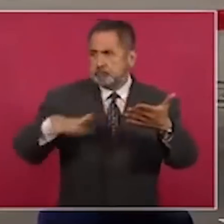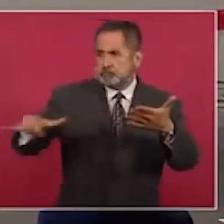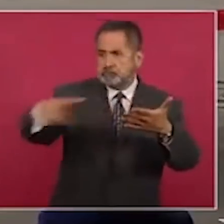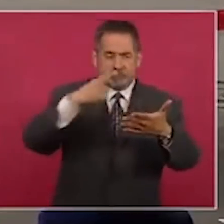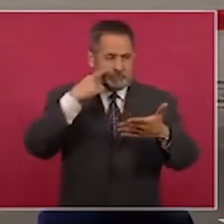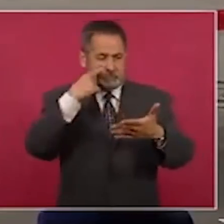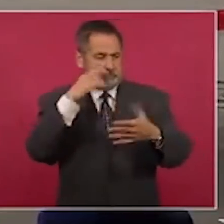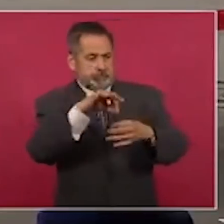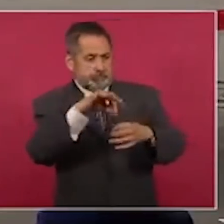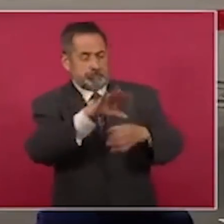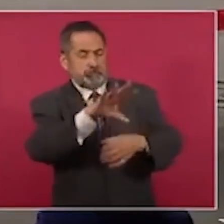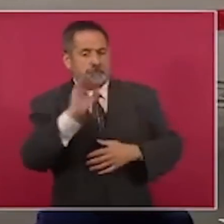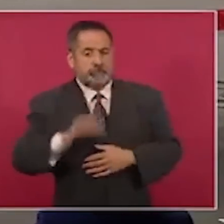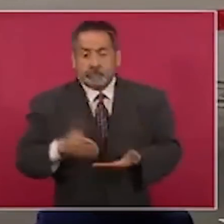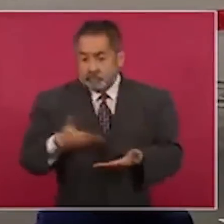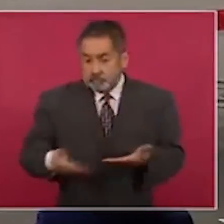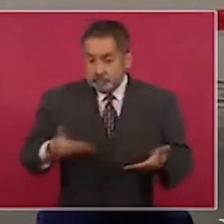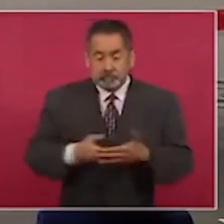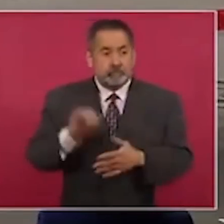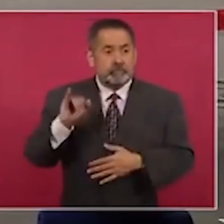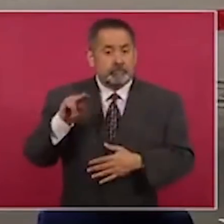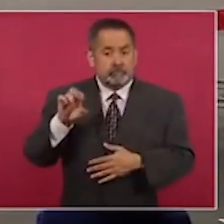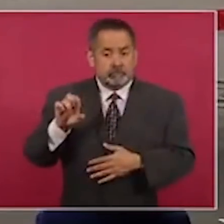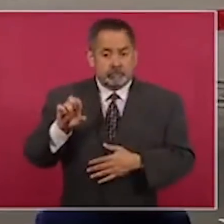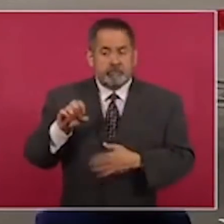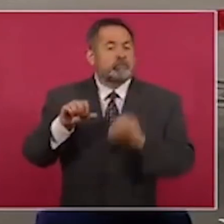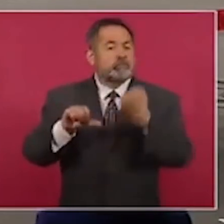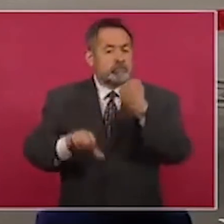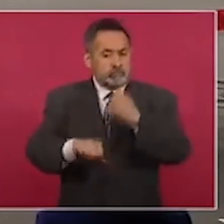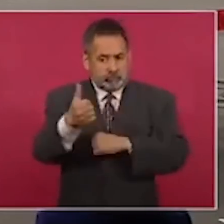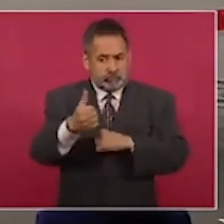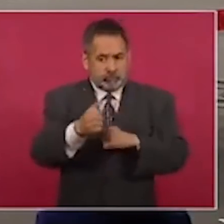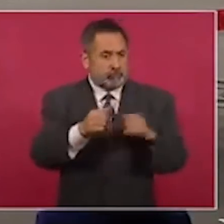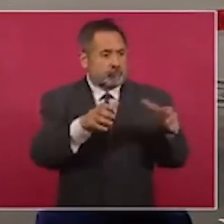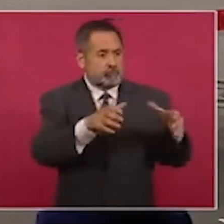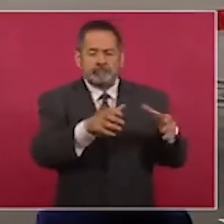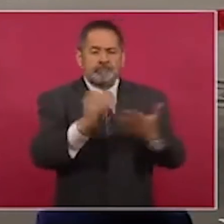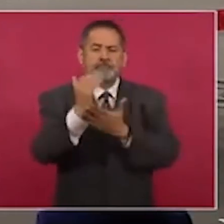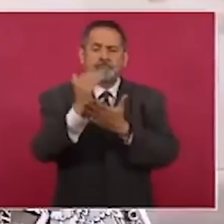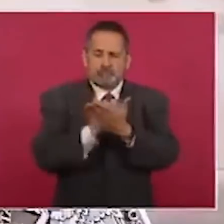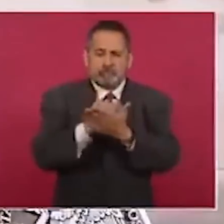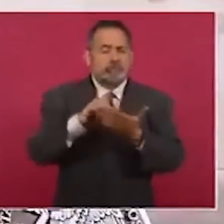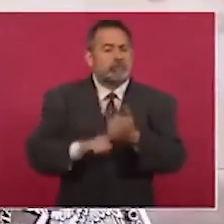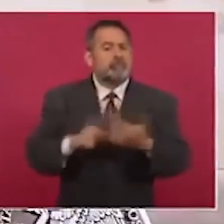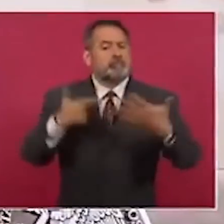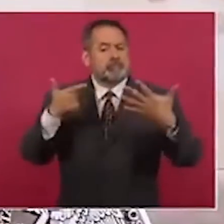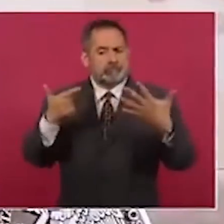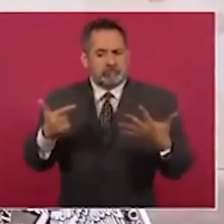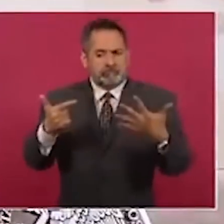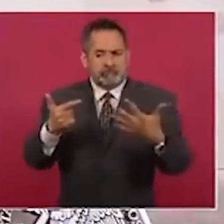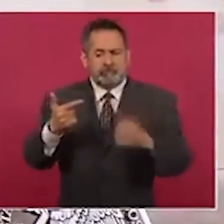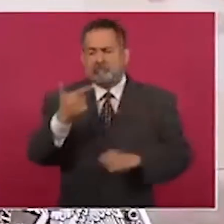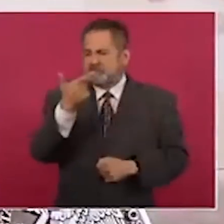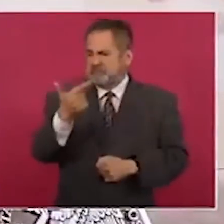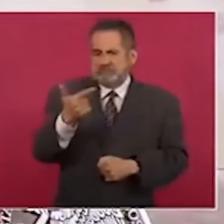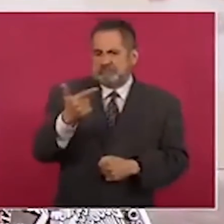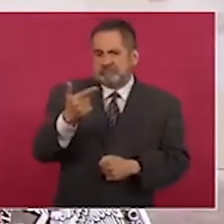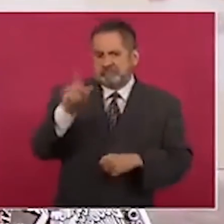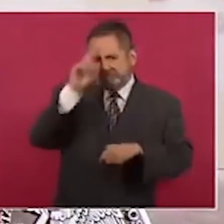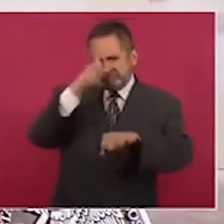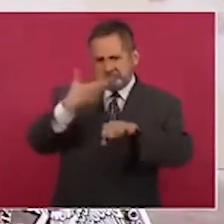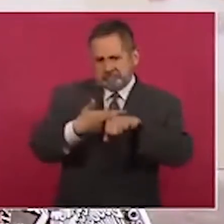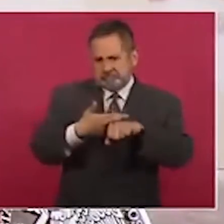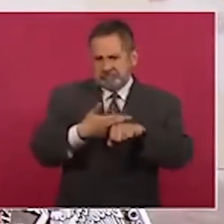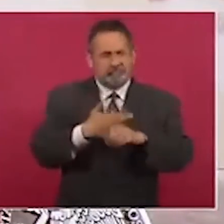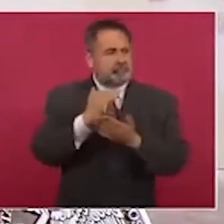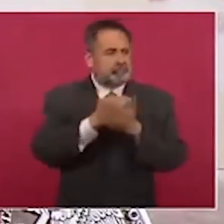de 11 consejeros que tenemos actualmente, bajará a 7 consejeros de manera directa. Otro